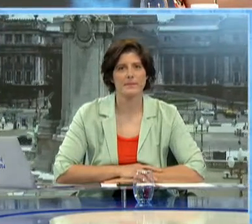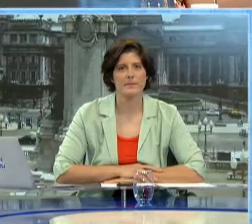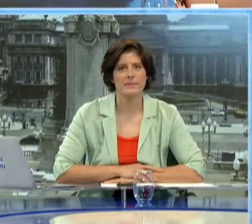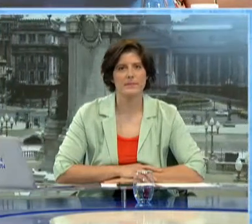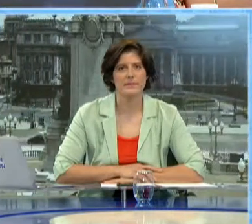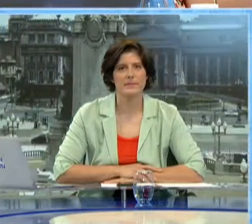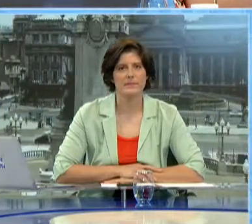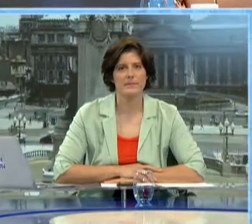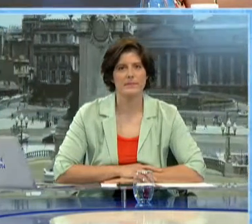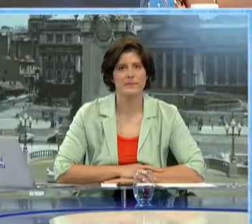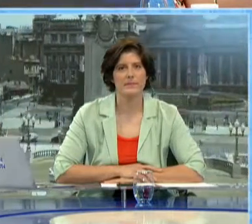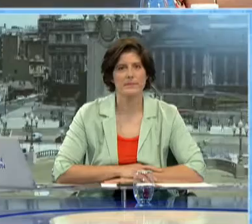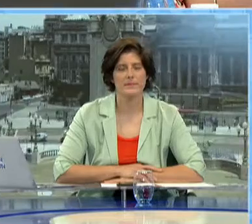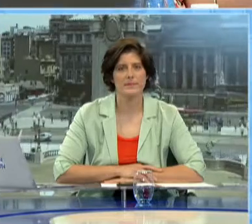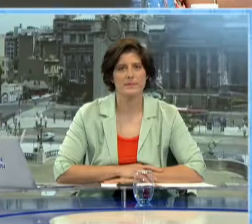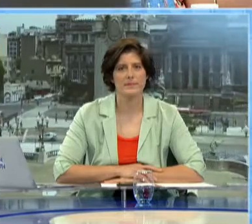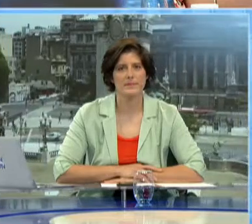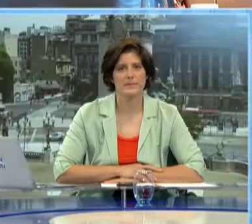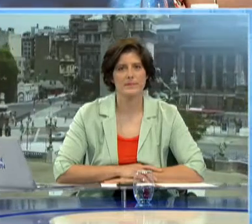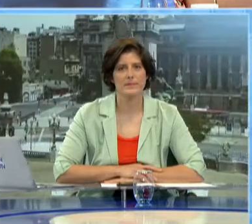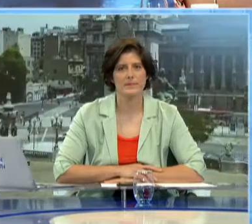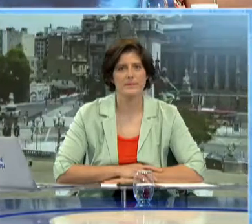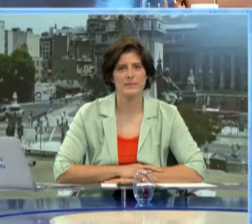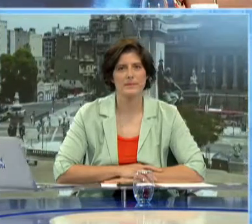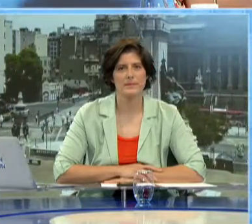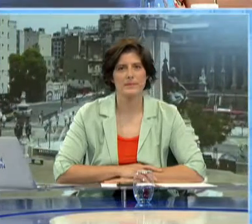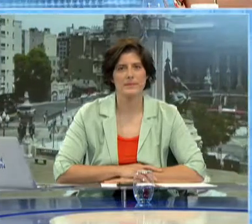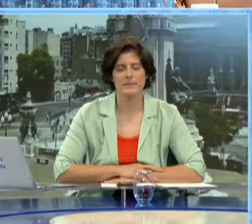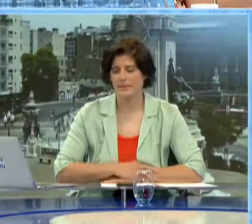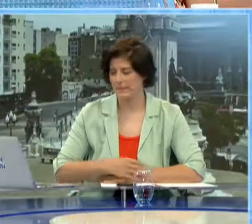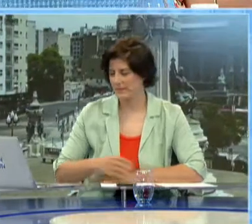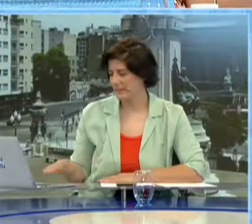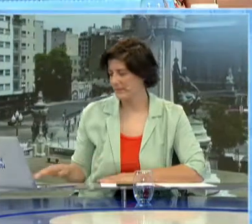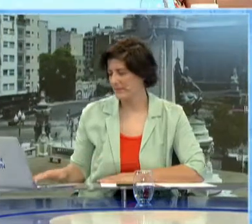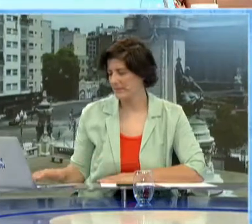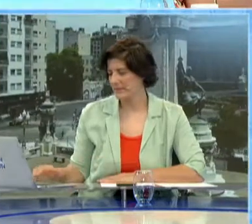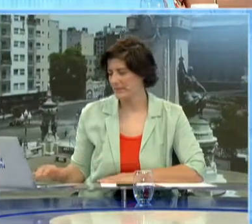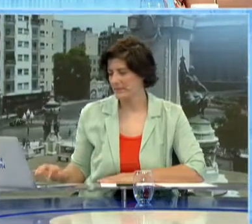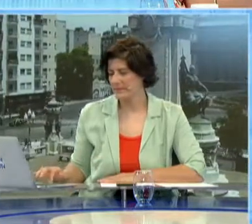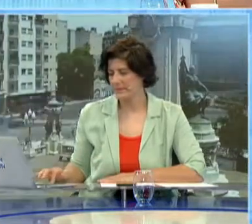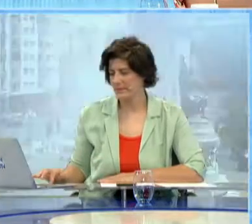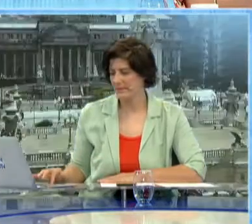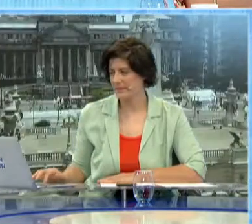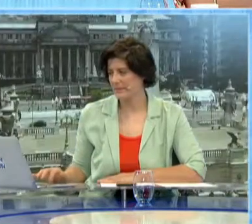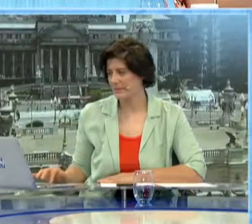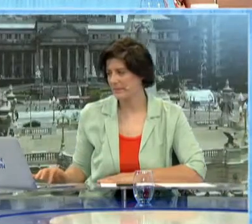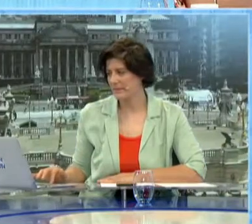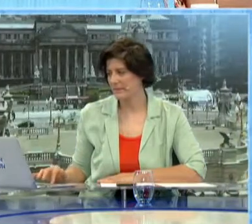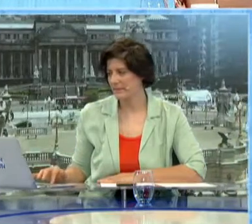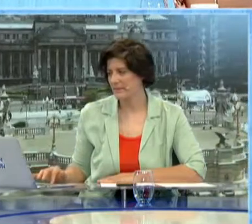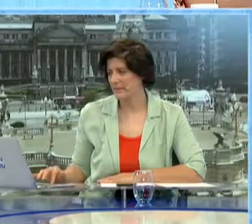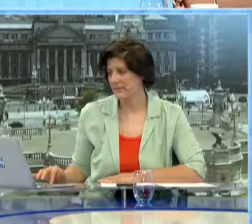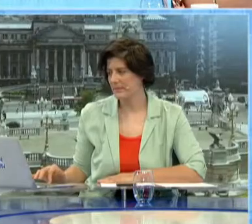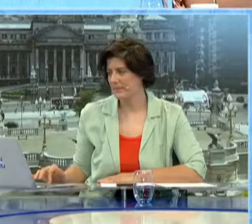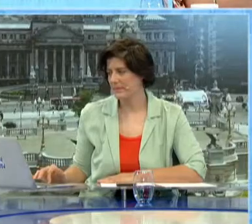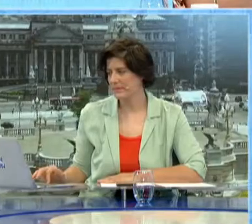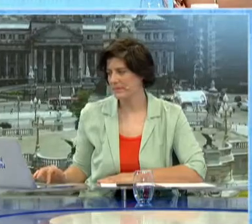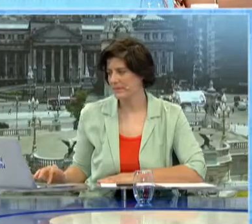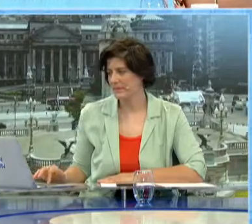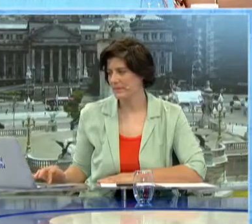impuestos? ¿Para generar puestos de trabajo? Hagamos una caracterización exacta de por qué